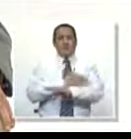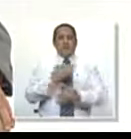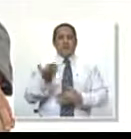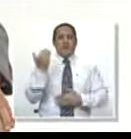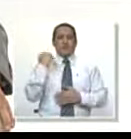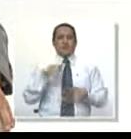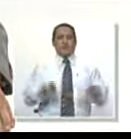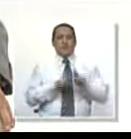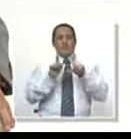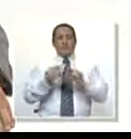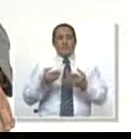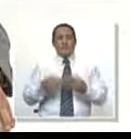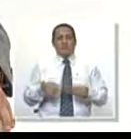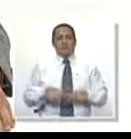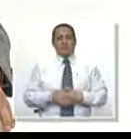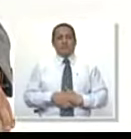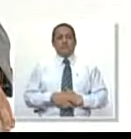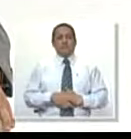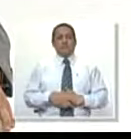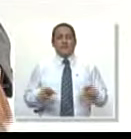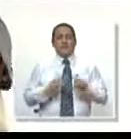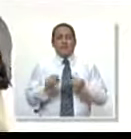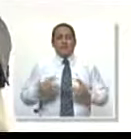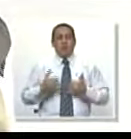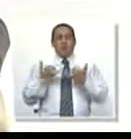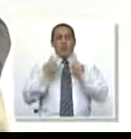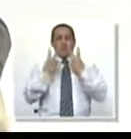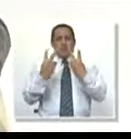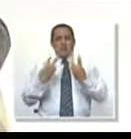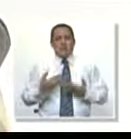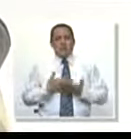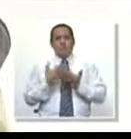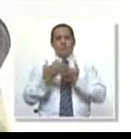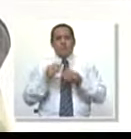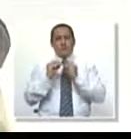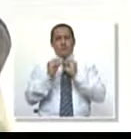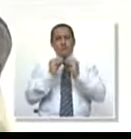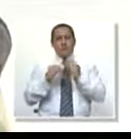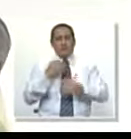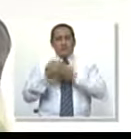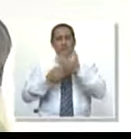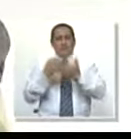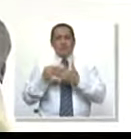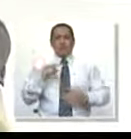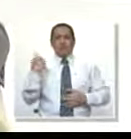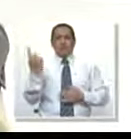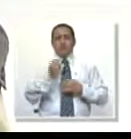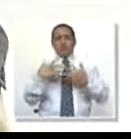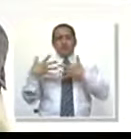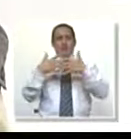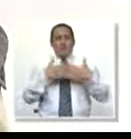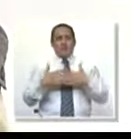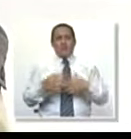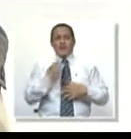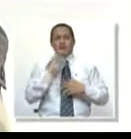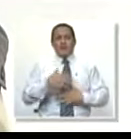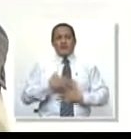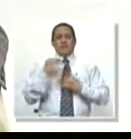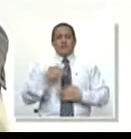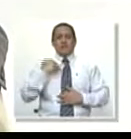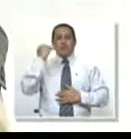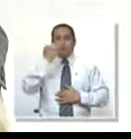no esa sino en sentencias anteriores y y hoy la la la concepción que estamos desarrollando en América Latina es que el